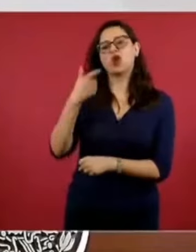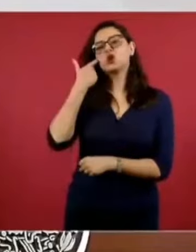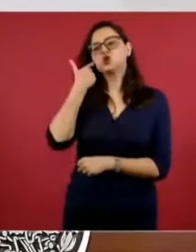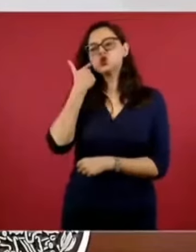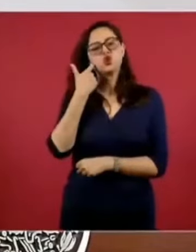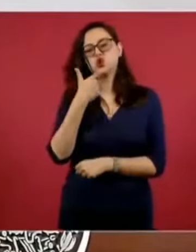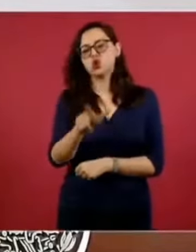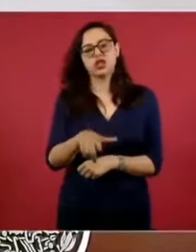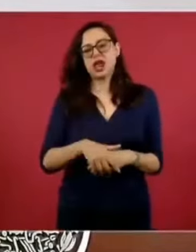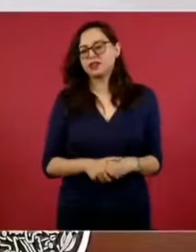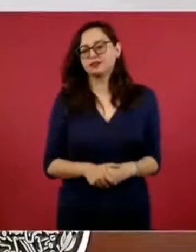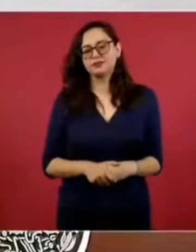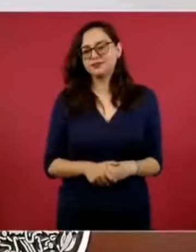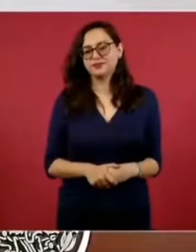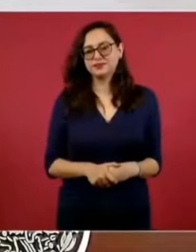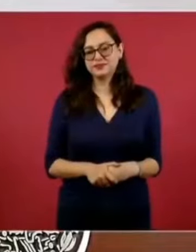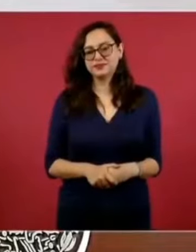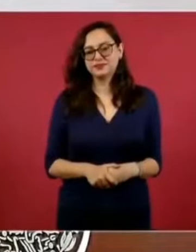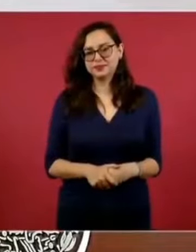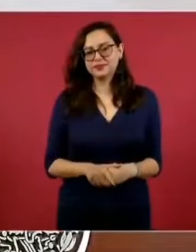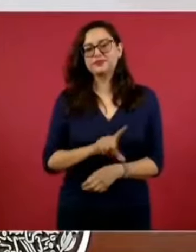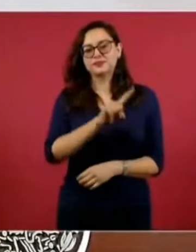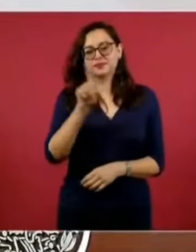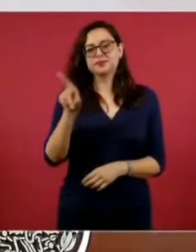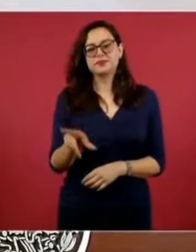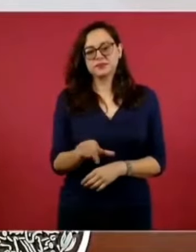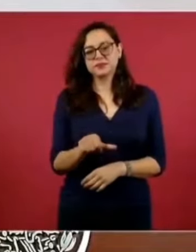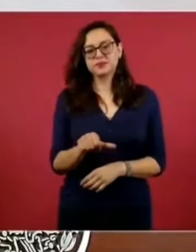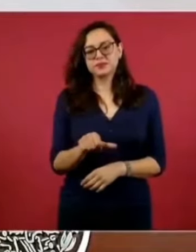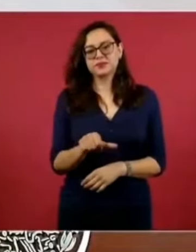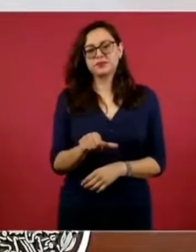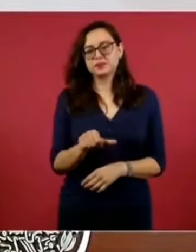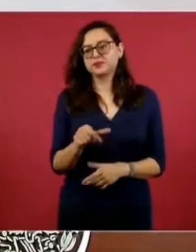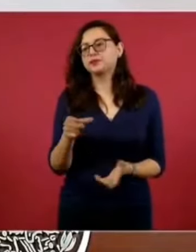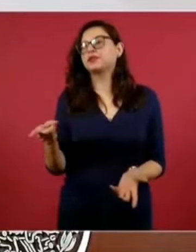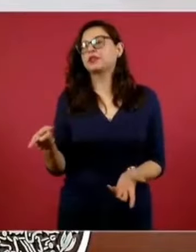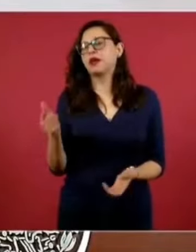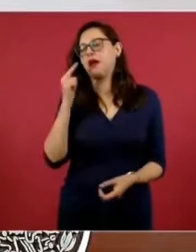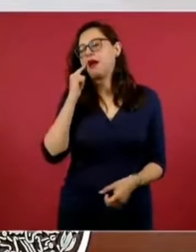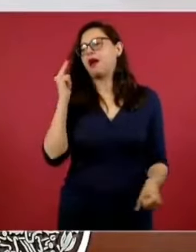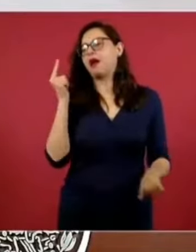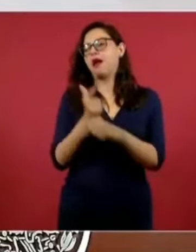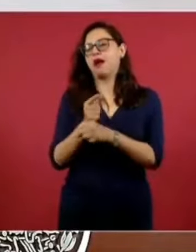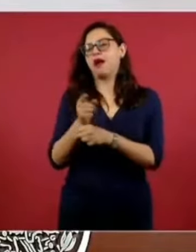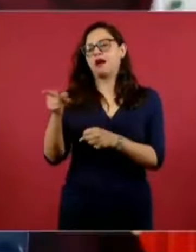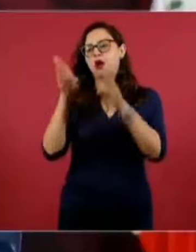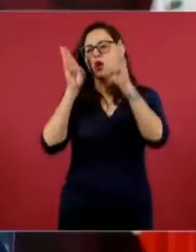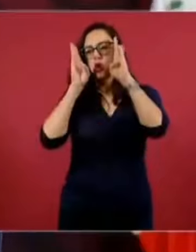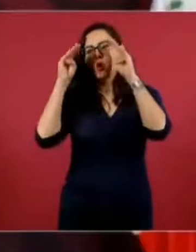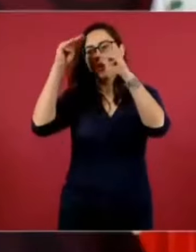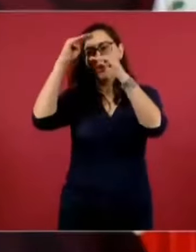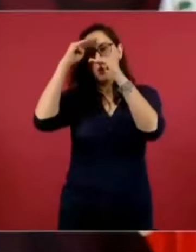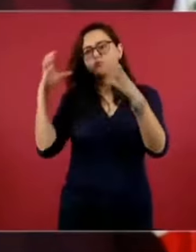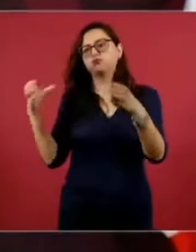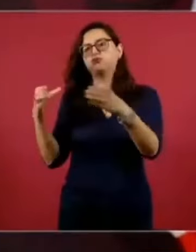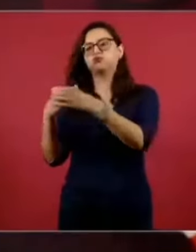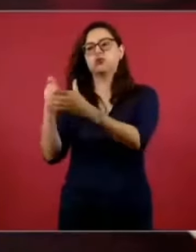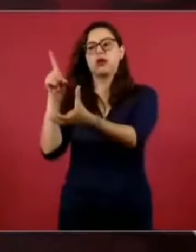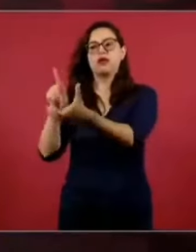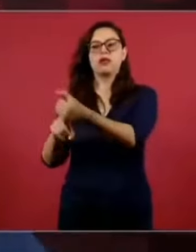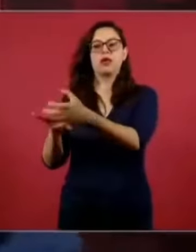enteré de que pues pertenece a al bloque conservador